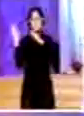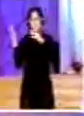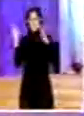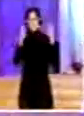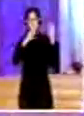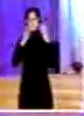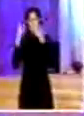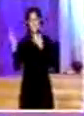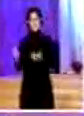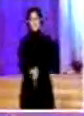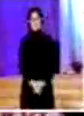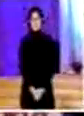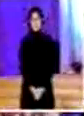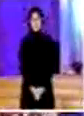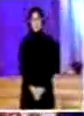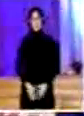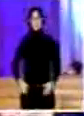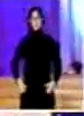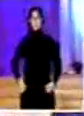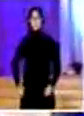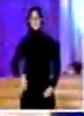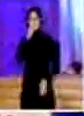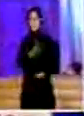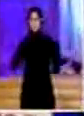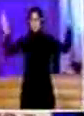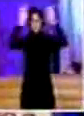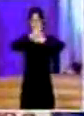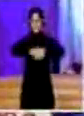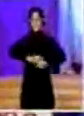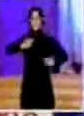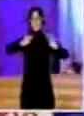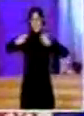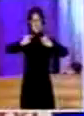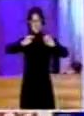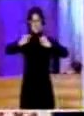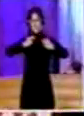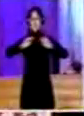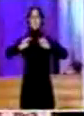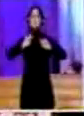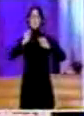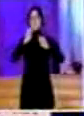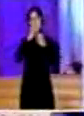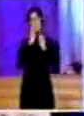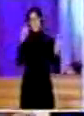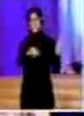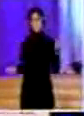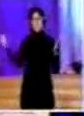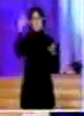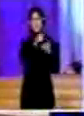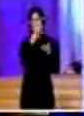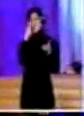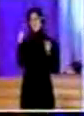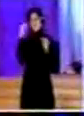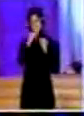Ha sido el tema de presentación, este circo que van Buenas a montar. Buenas noches, ¿eh? Santa Catalina. Otro año más. Nuestro